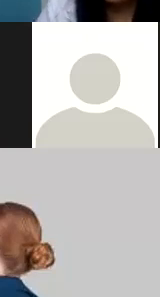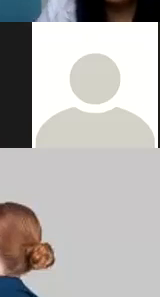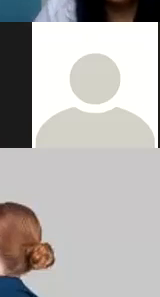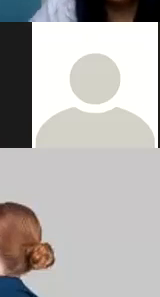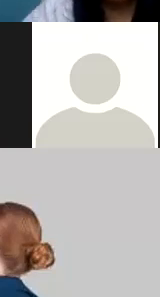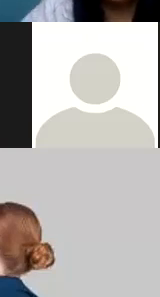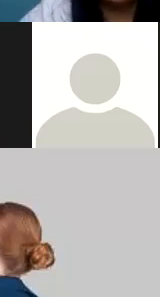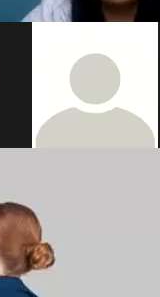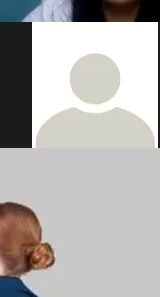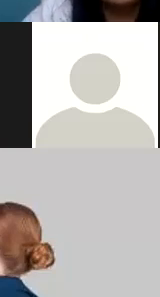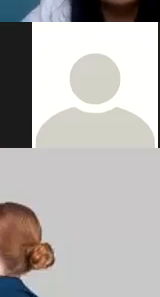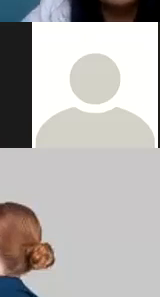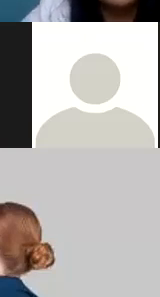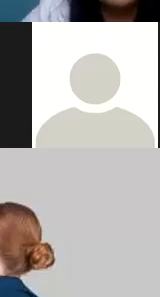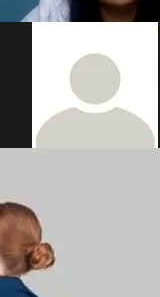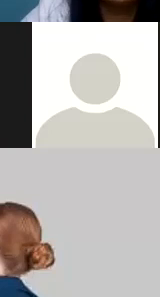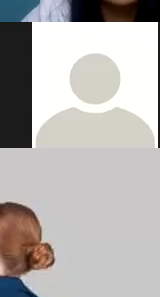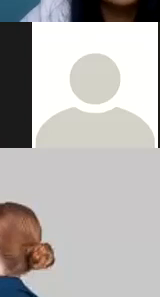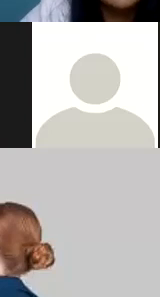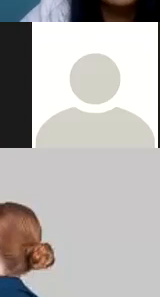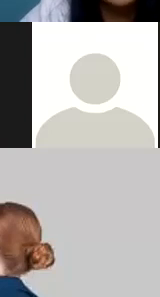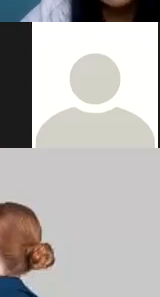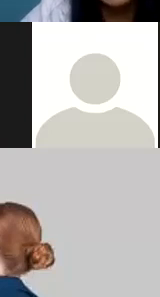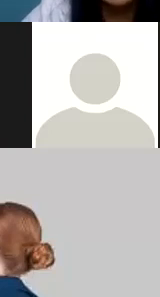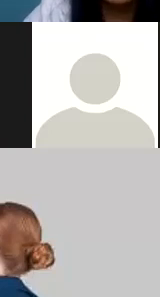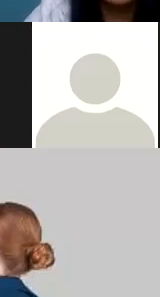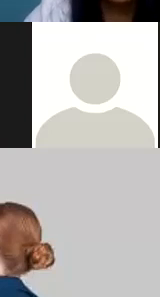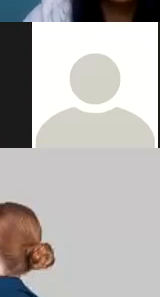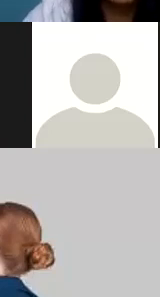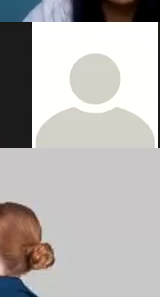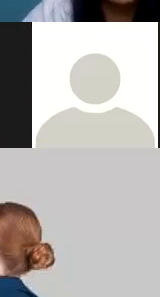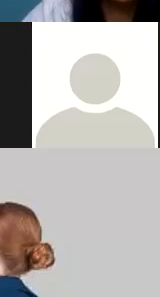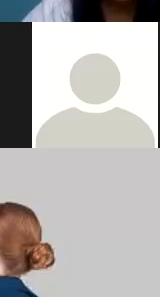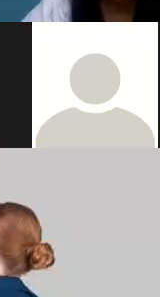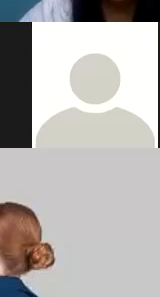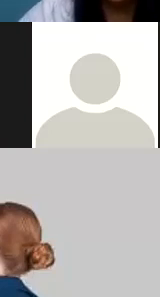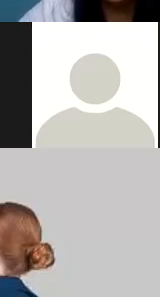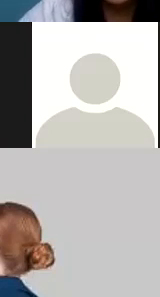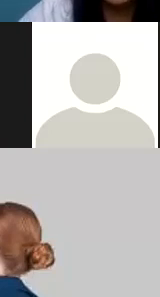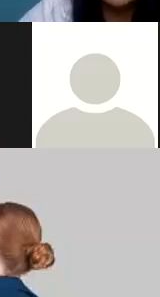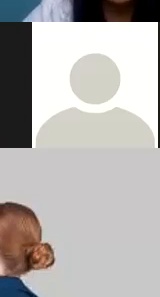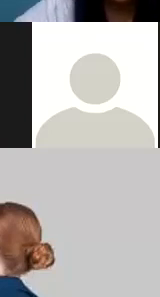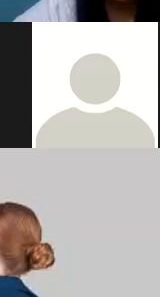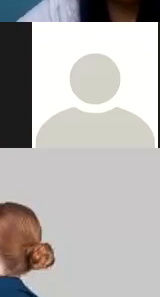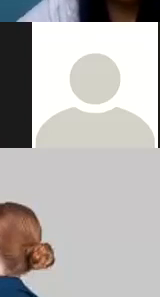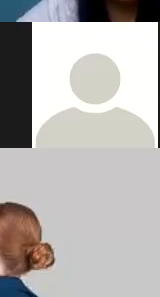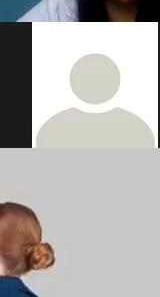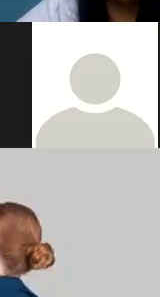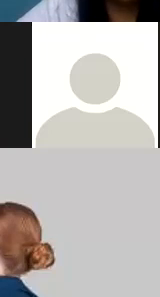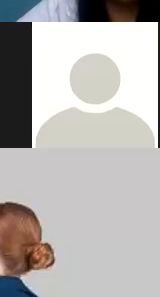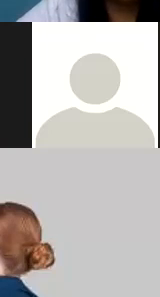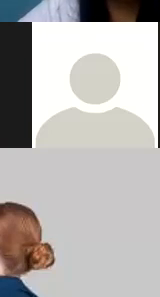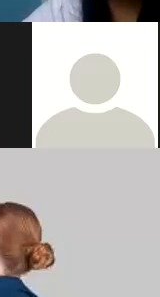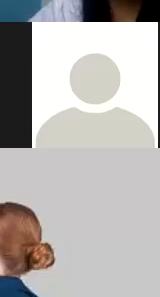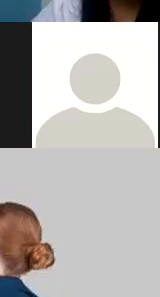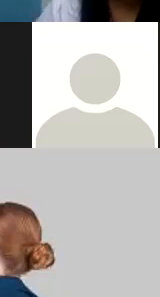fin de impregnar los poros del filtro de heparina y que no se nos coagule. Entonces hay pacientes